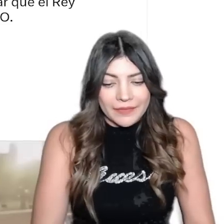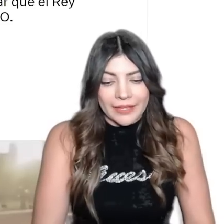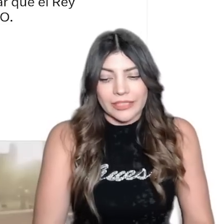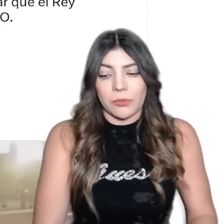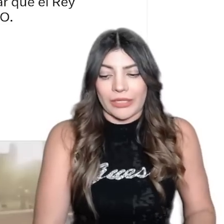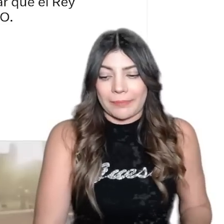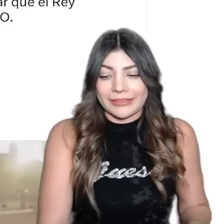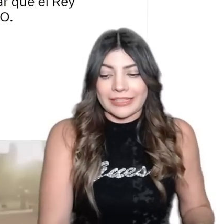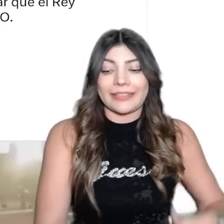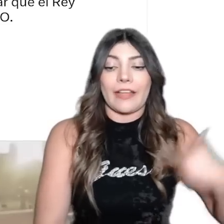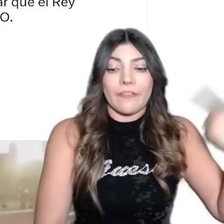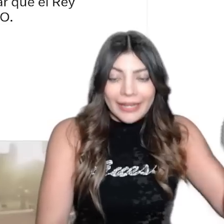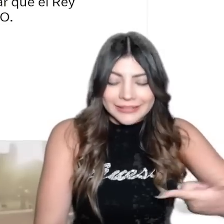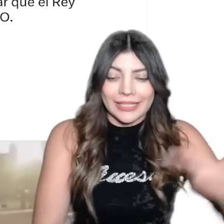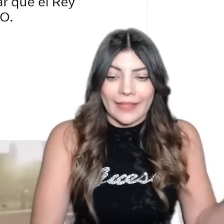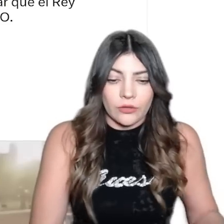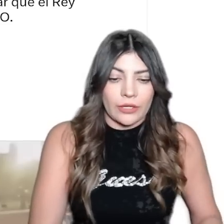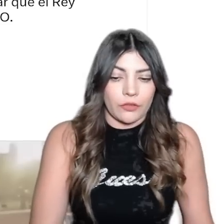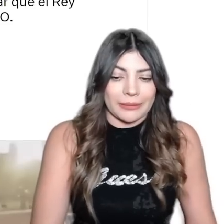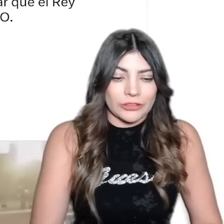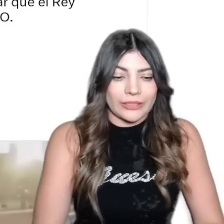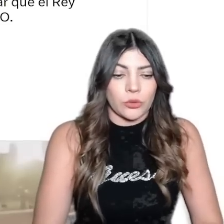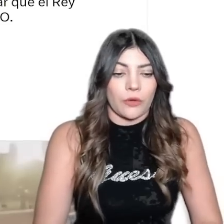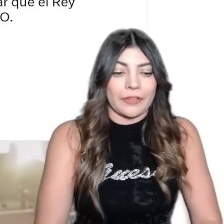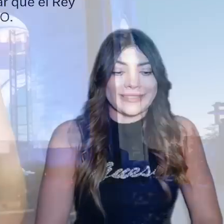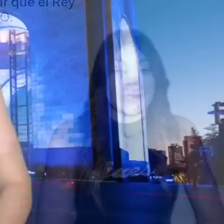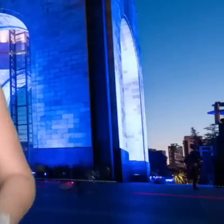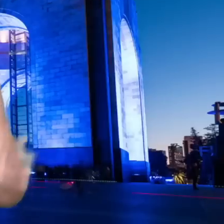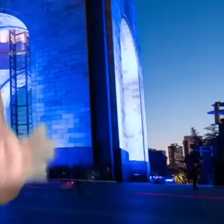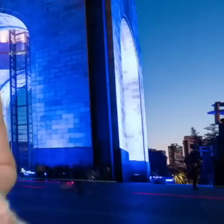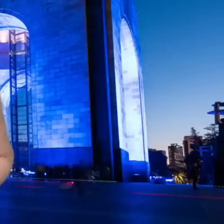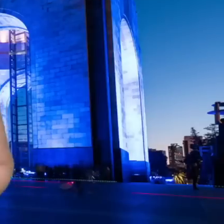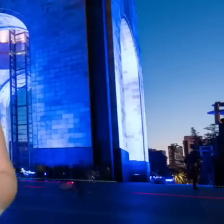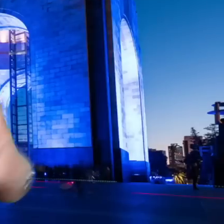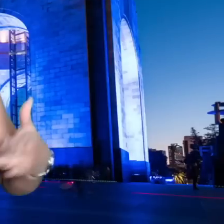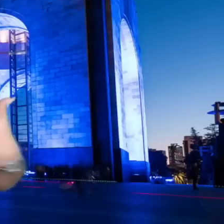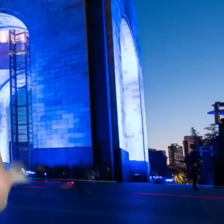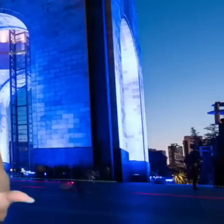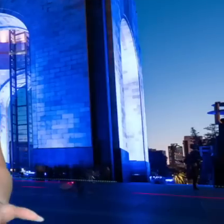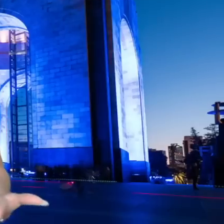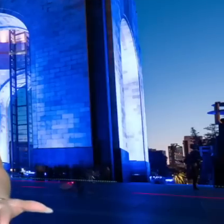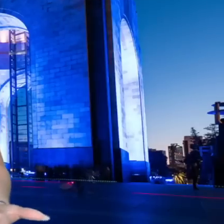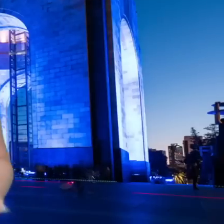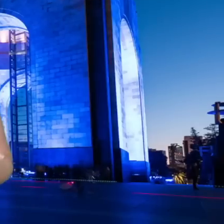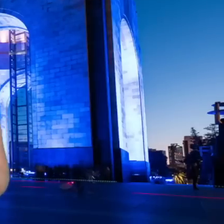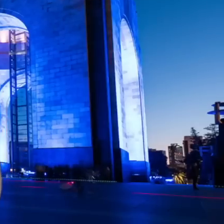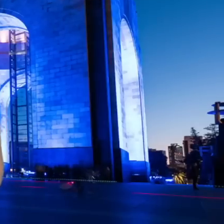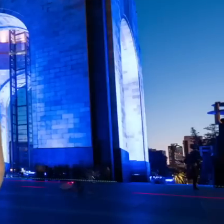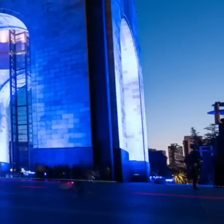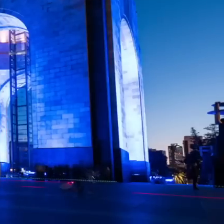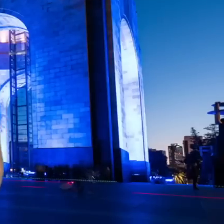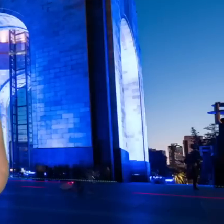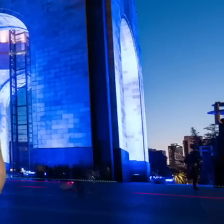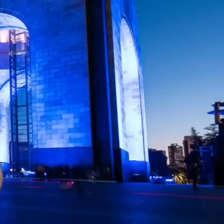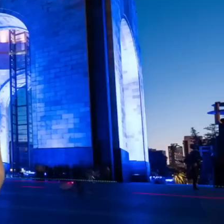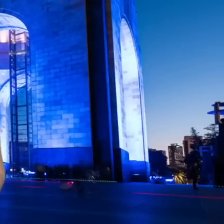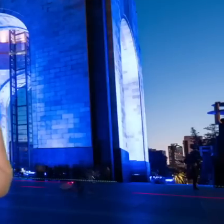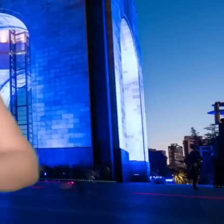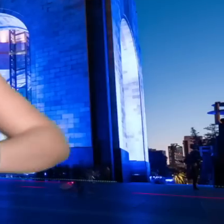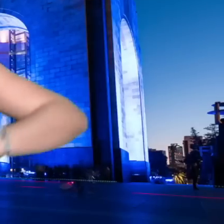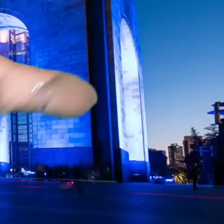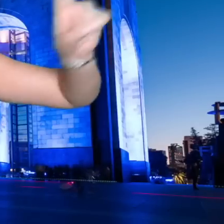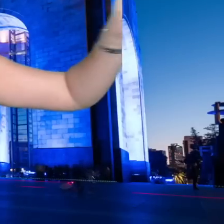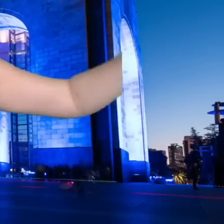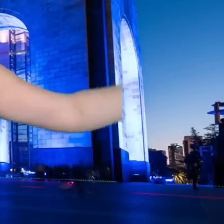muy pendientes porque el presidente va a estar dando la información en su conferencia matutina de cómo va avanzando esta denuncia que va a